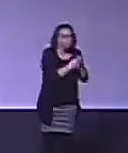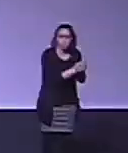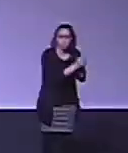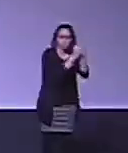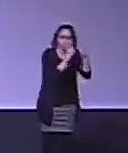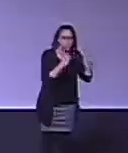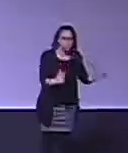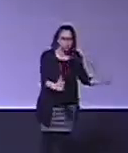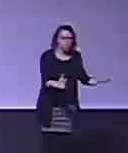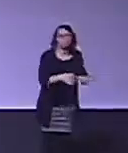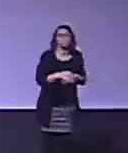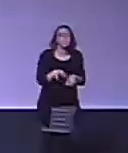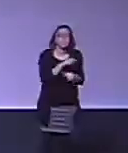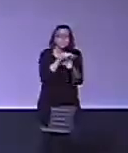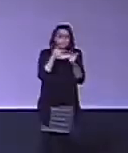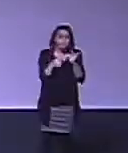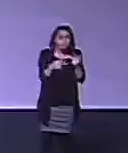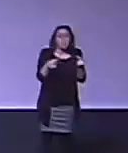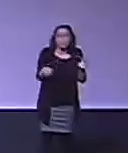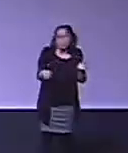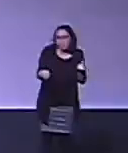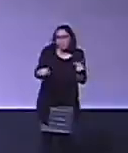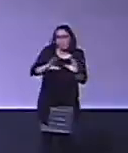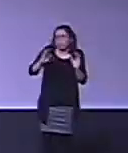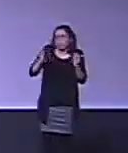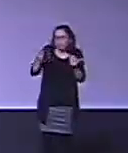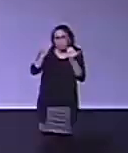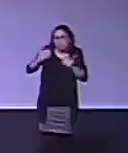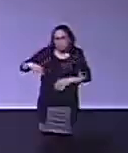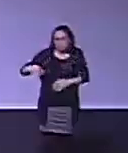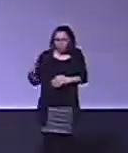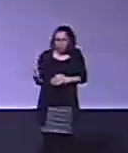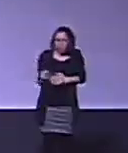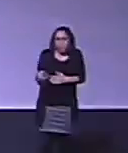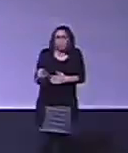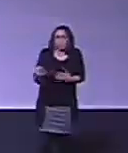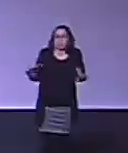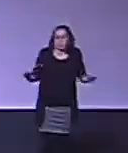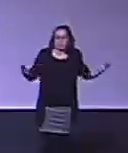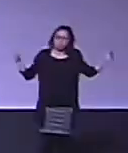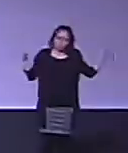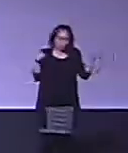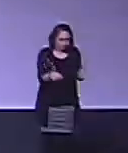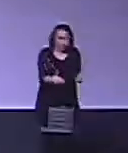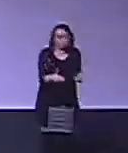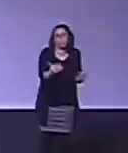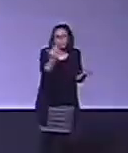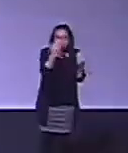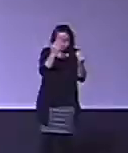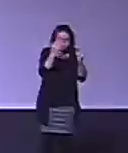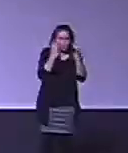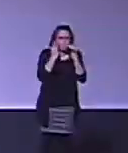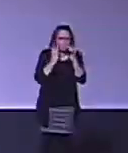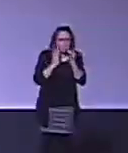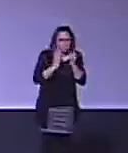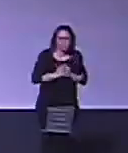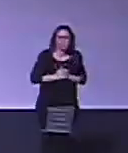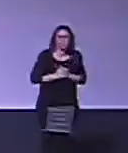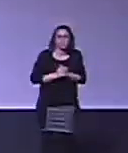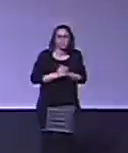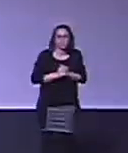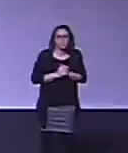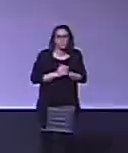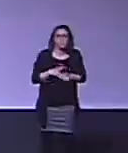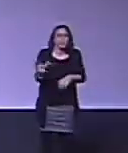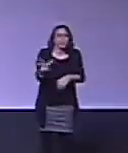eta soberan merezi dutelako, sari omenaldiari ekingo diogu. Es hora de hacer entrega de este premio homenaje a